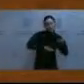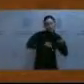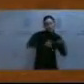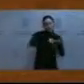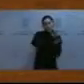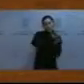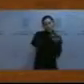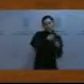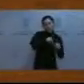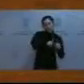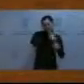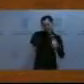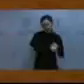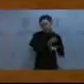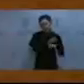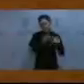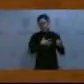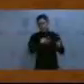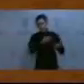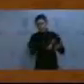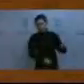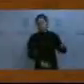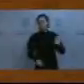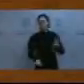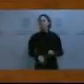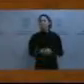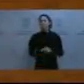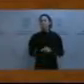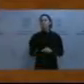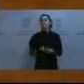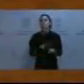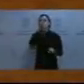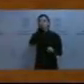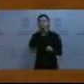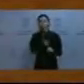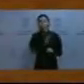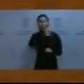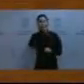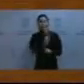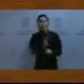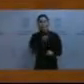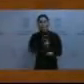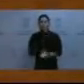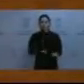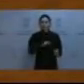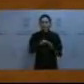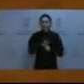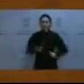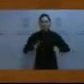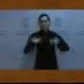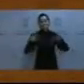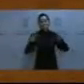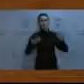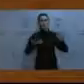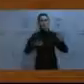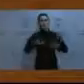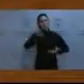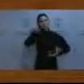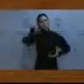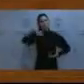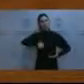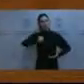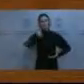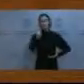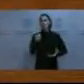bueno, el Grupo Socialista, que parece que hoy inventó la transparencia súbita, ¿no?, se